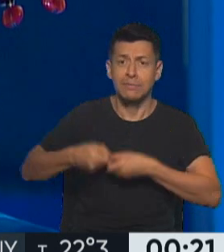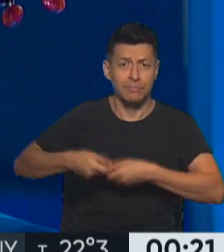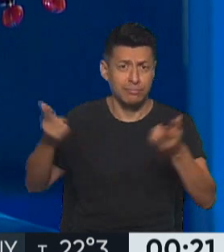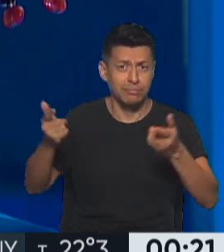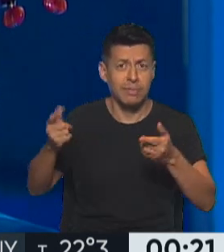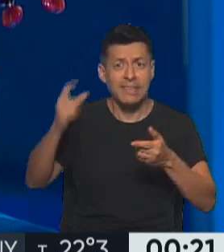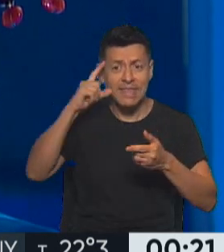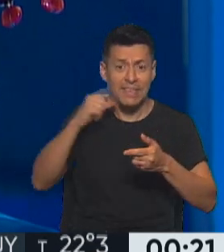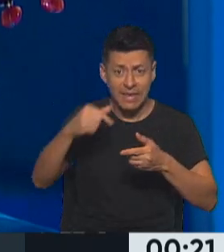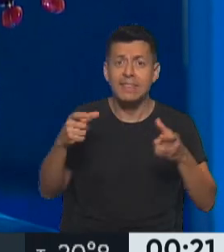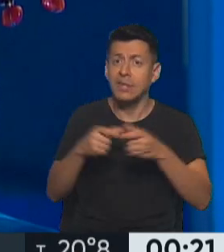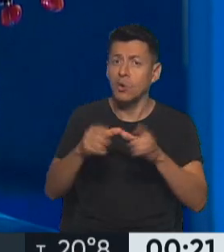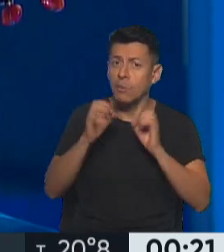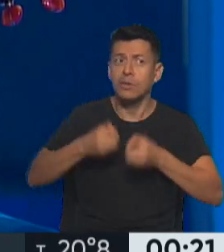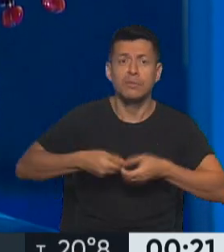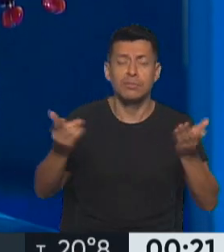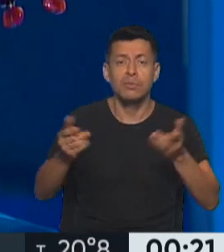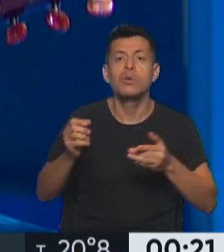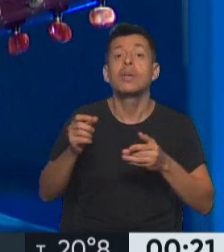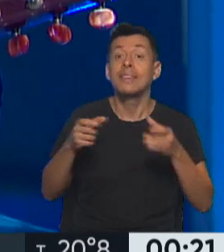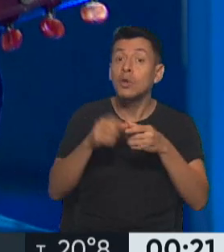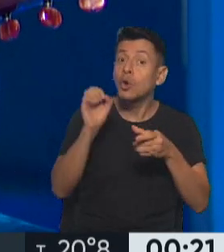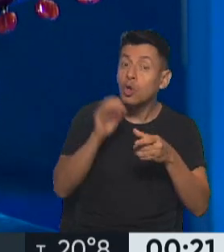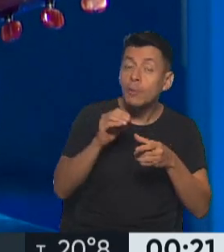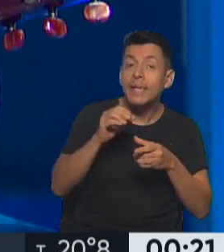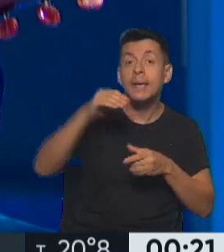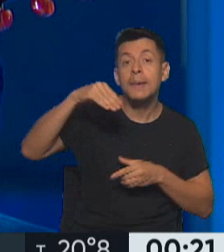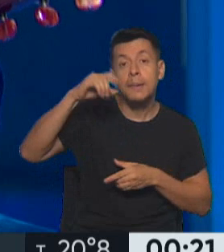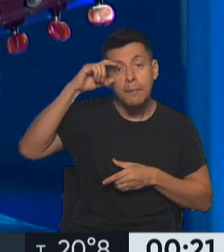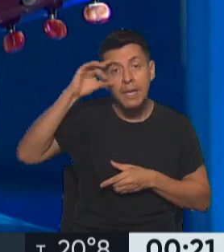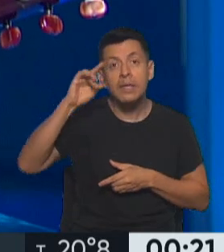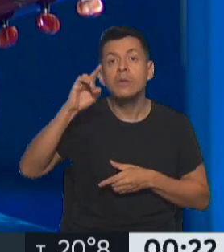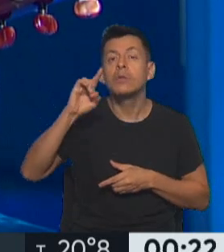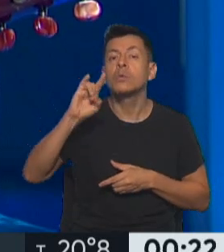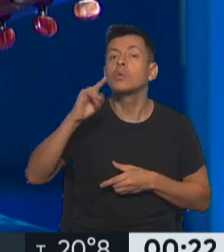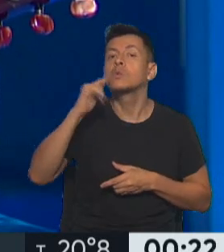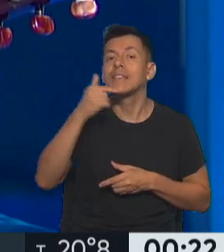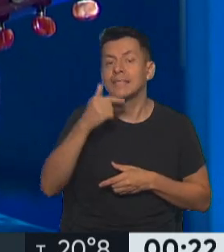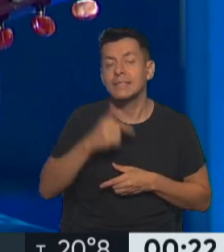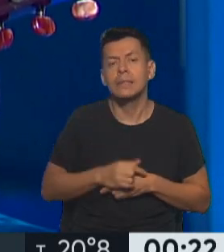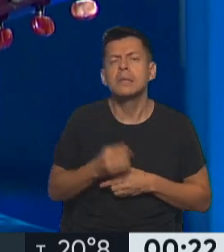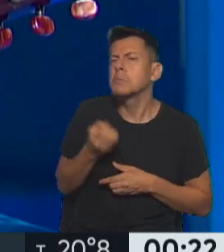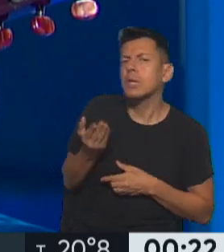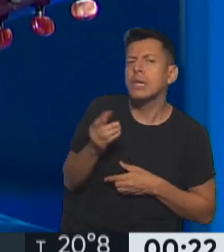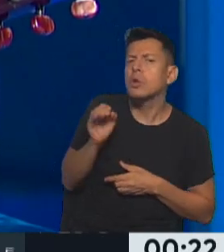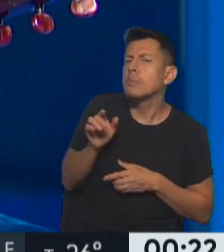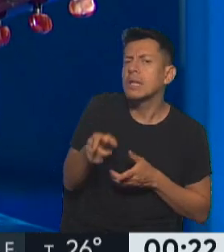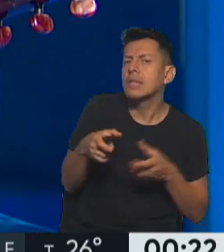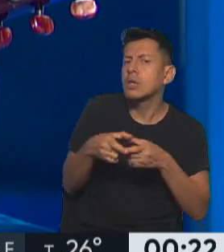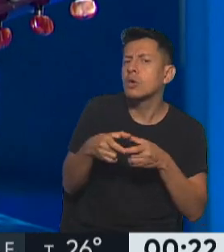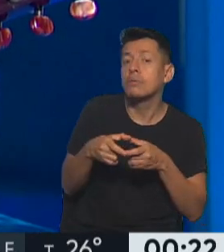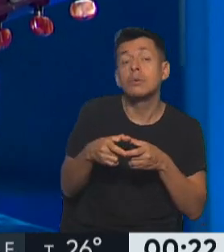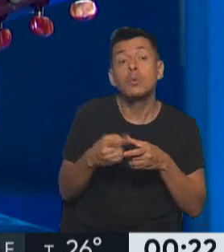10 días más o menos, que se llama Medusas, el disco. ¿Por qué Medusas? ¿Por qué le pusiste Medusas? Es una de las canciones del